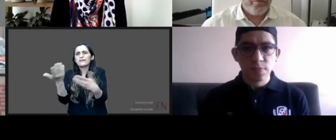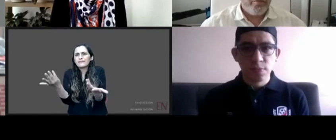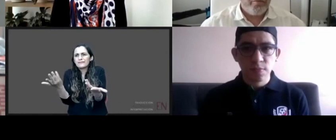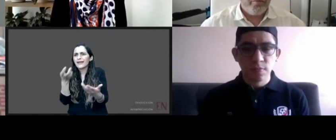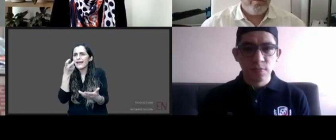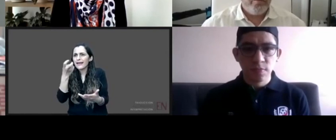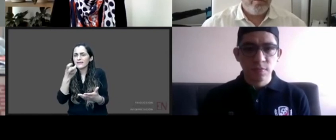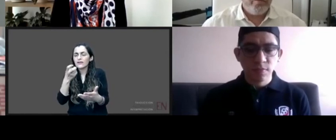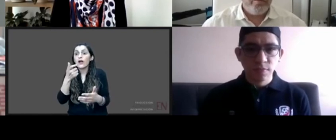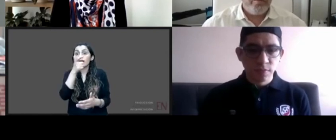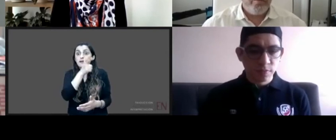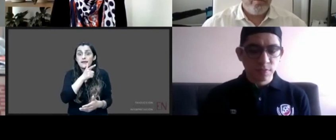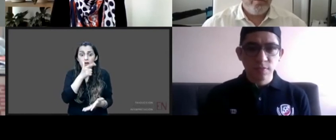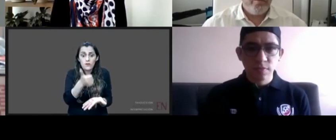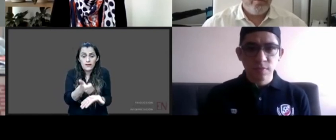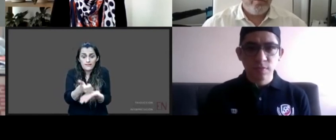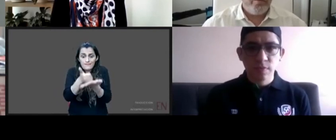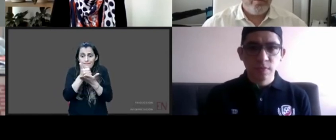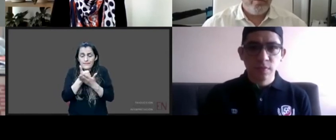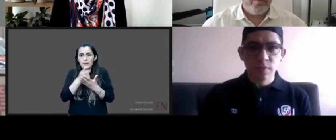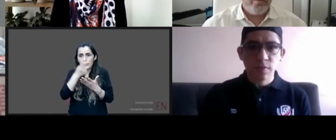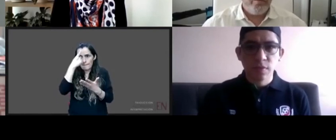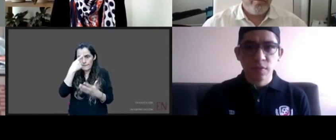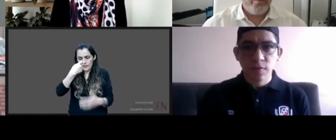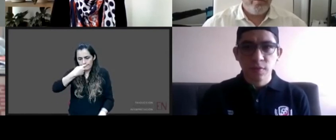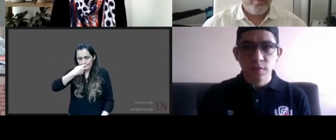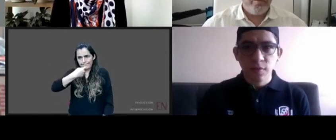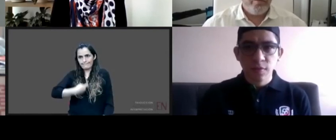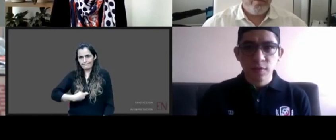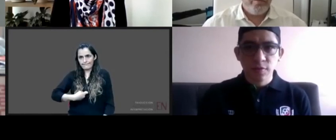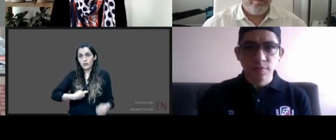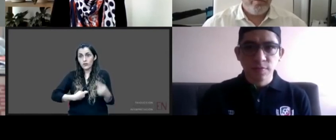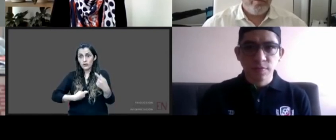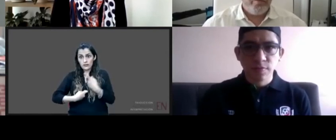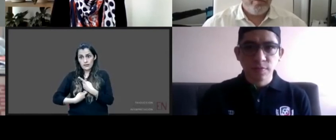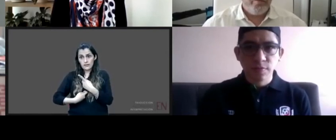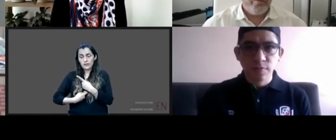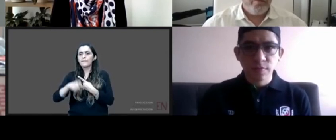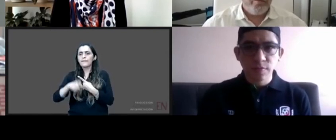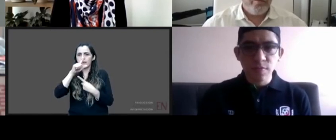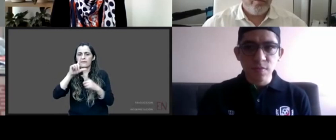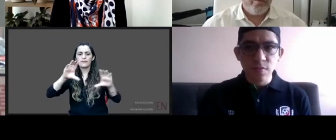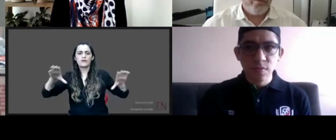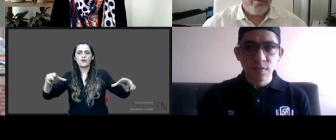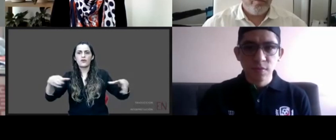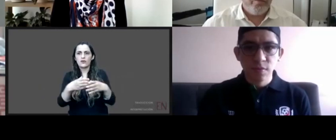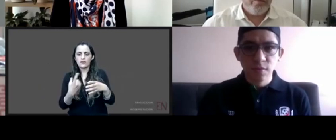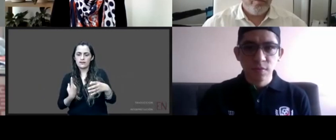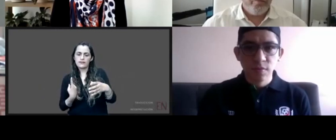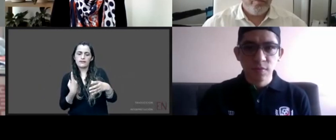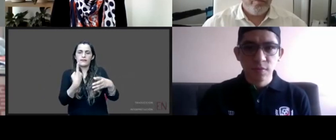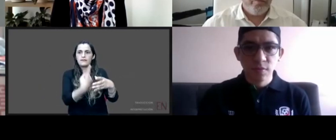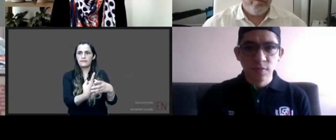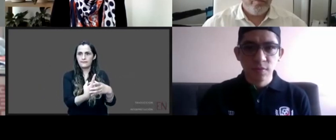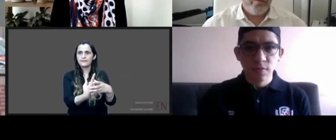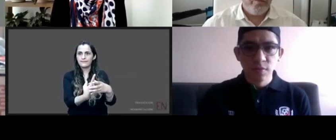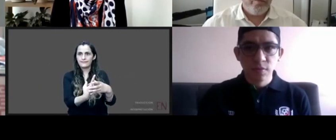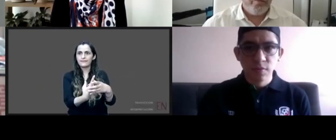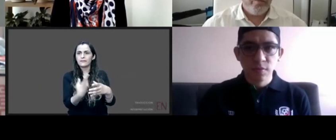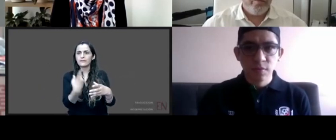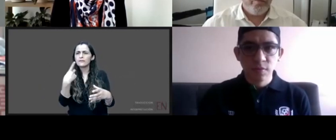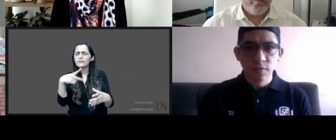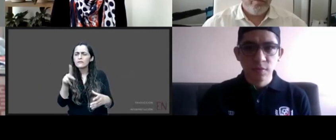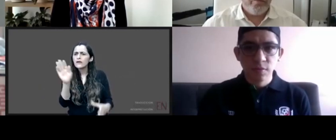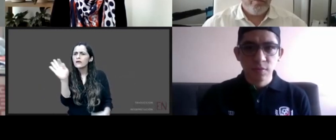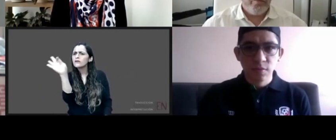la identidad, tanto individual como colectiva. Pero ¿qué pasa cuando todo esto se desarrolla en una cultura